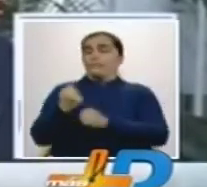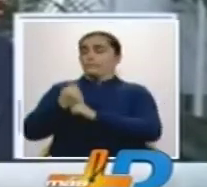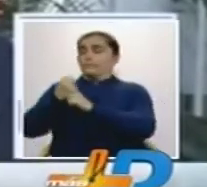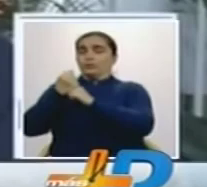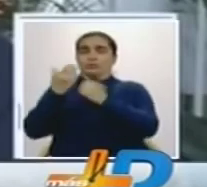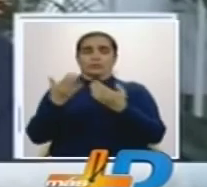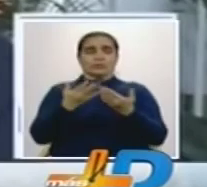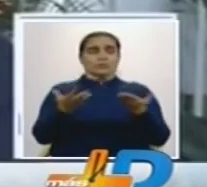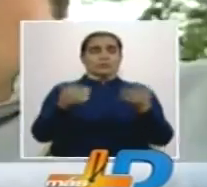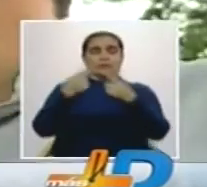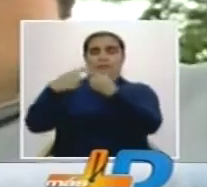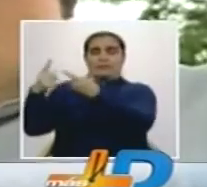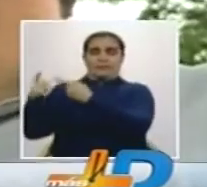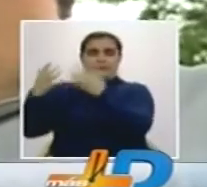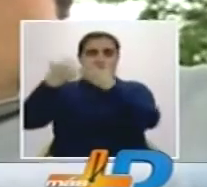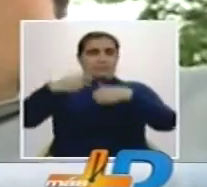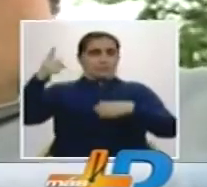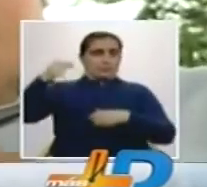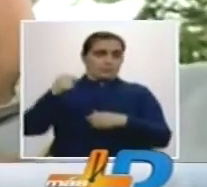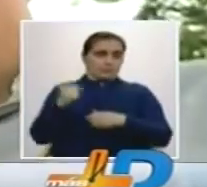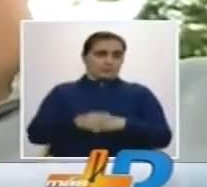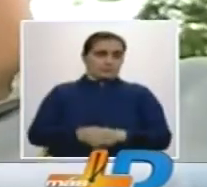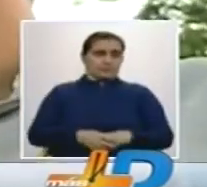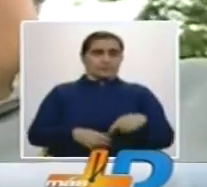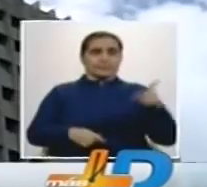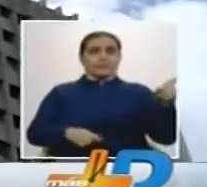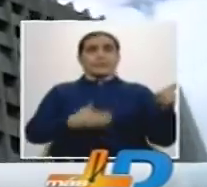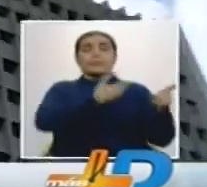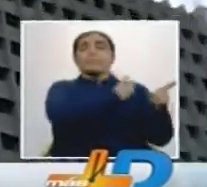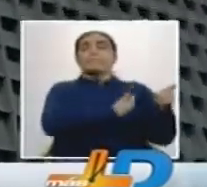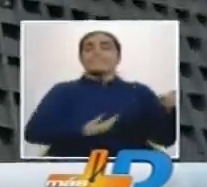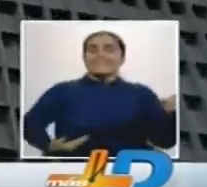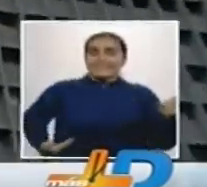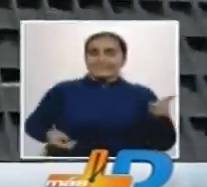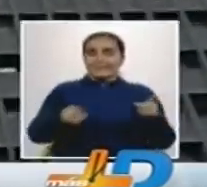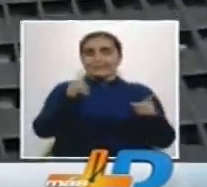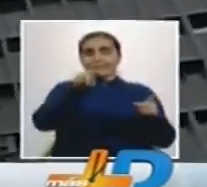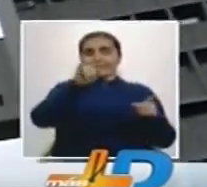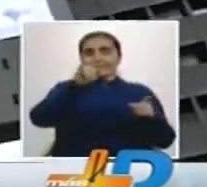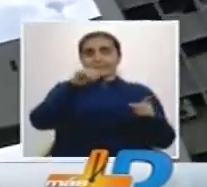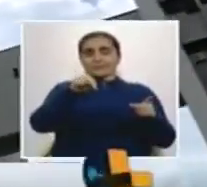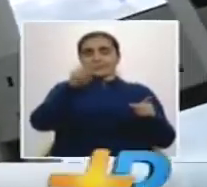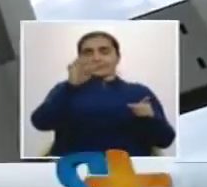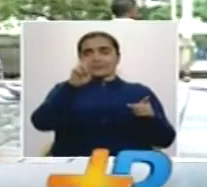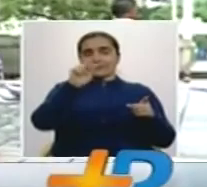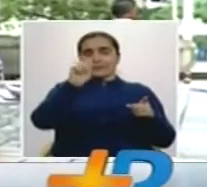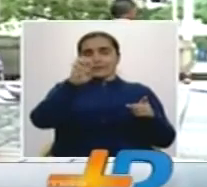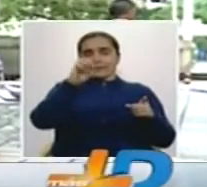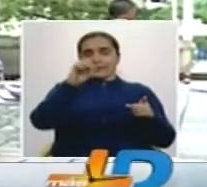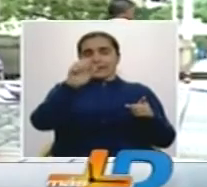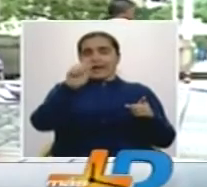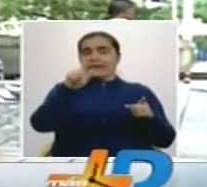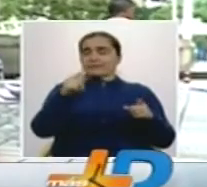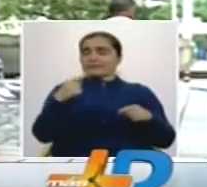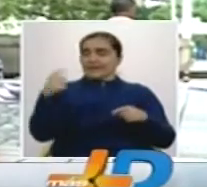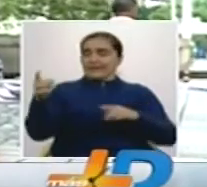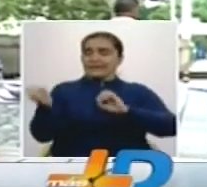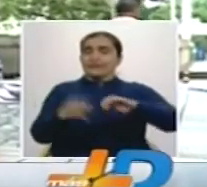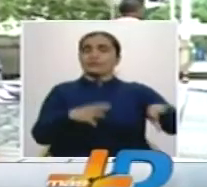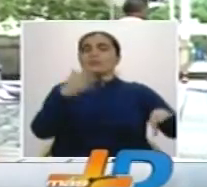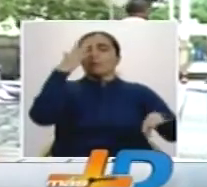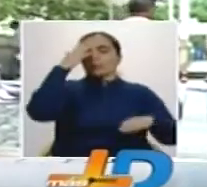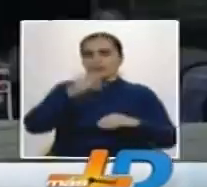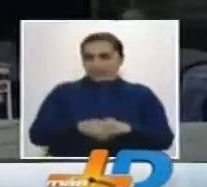que vienen empresas desde Bogotá. Para Jorge Iván Vélez, presidente de Sintra en Cali, una de las causas de la salida de Pardo fueron los bajos indicadores que hoy presenta la